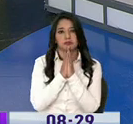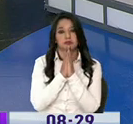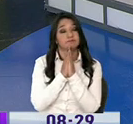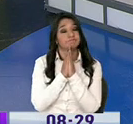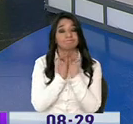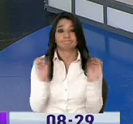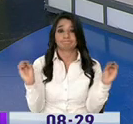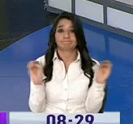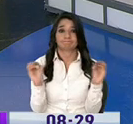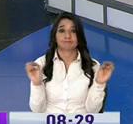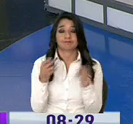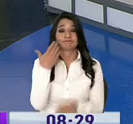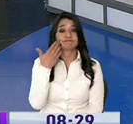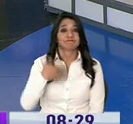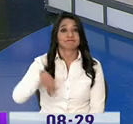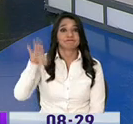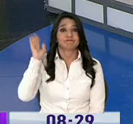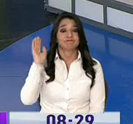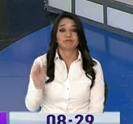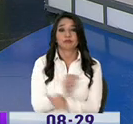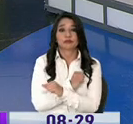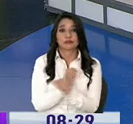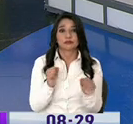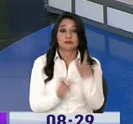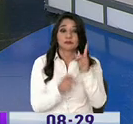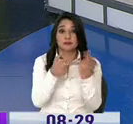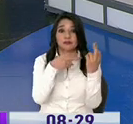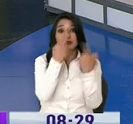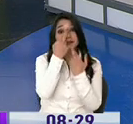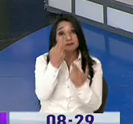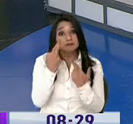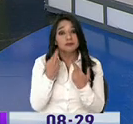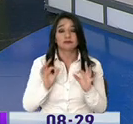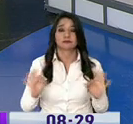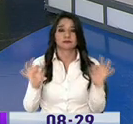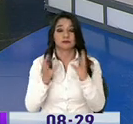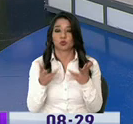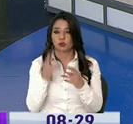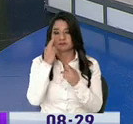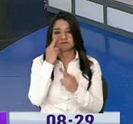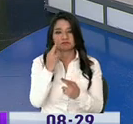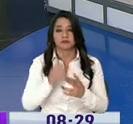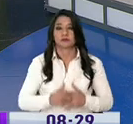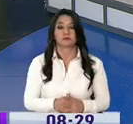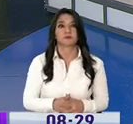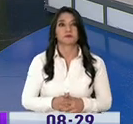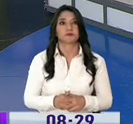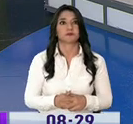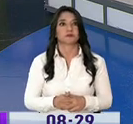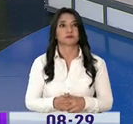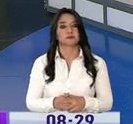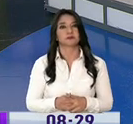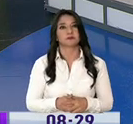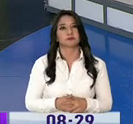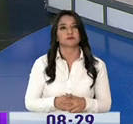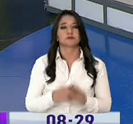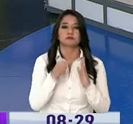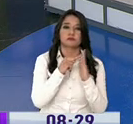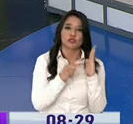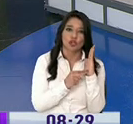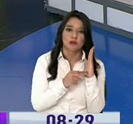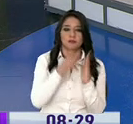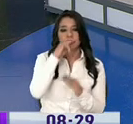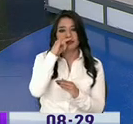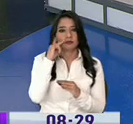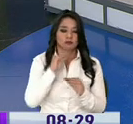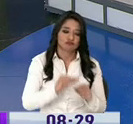Eso, está pidiendo cosas imposibles. O sea, no existe. Se tiene que dar nuevamente normas desde muy